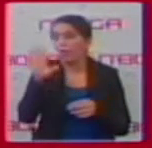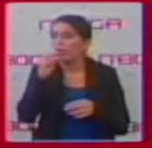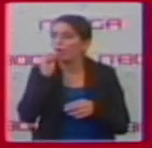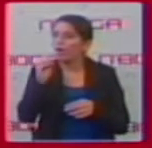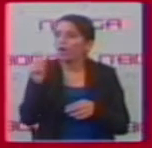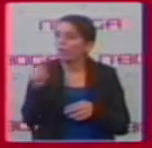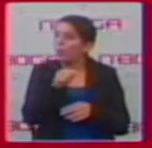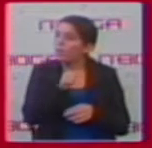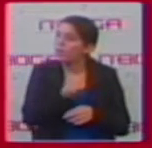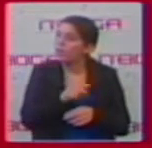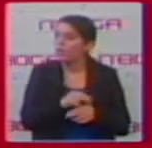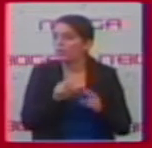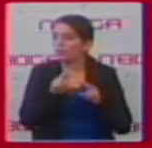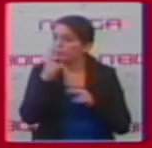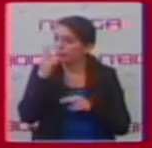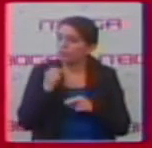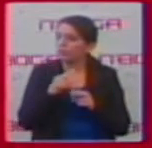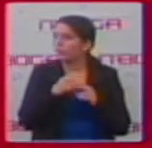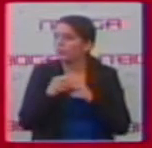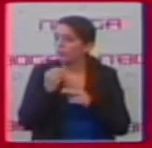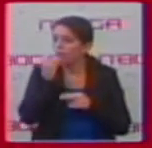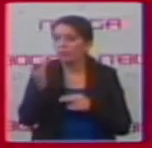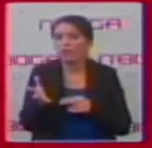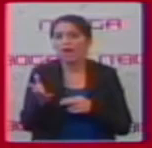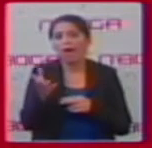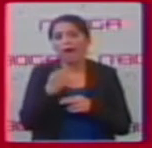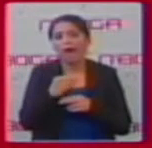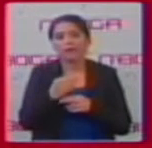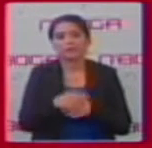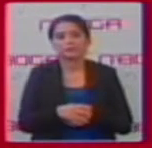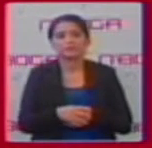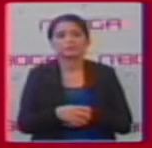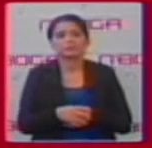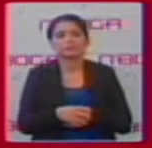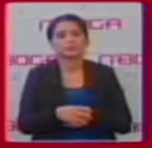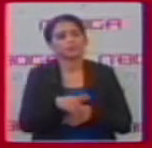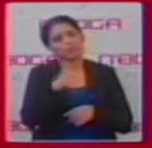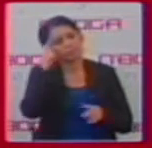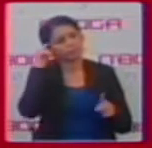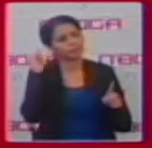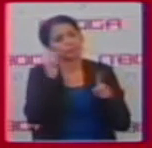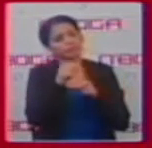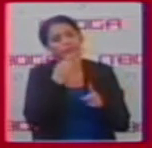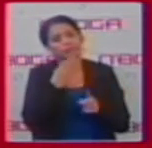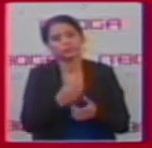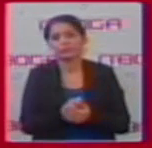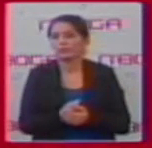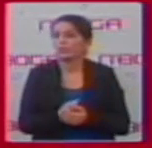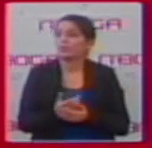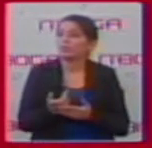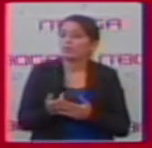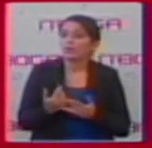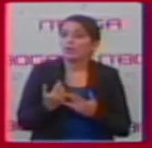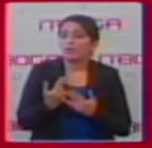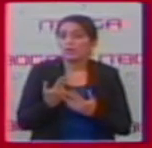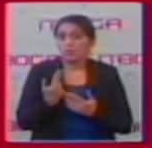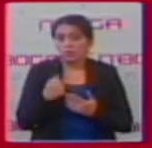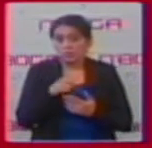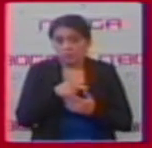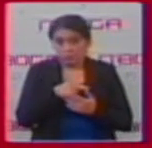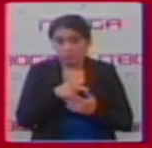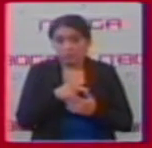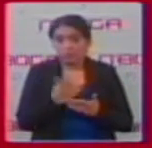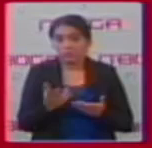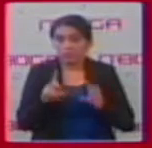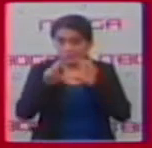nombre de la propiedad o del hotel y vino con nosotros. ¿Cuál es la proyección que tienen como empresa? Nosotros como empresa lo que buscamos es